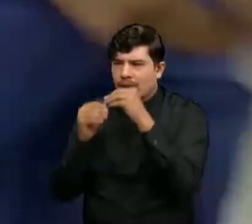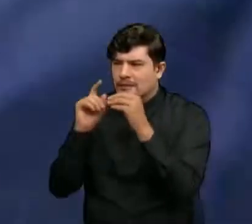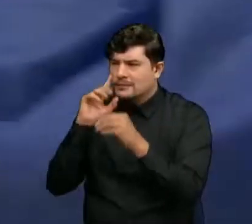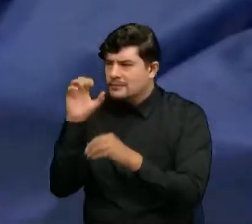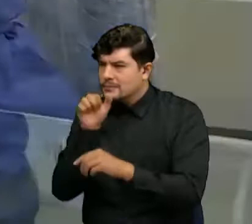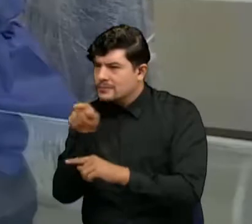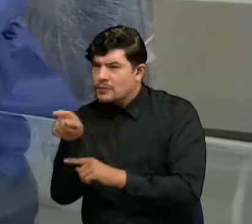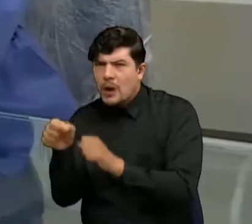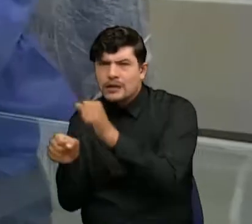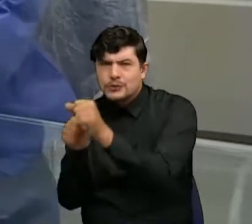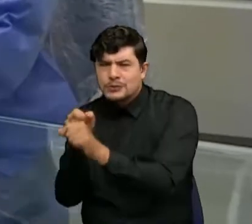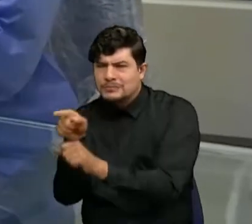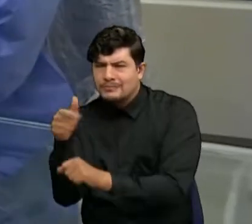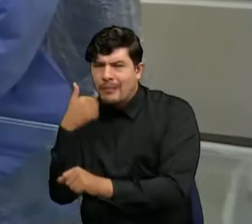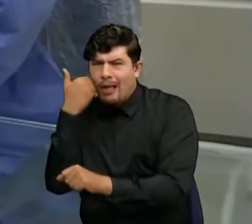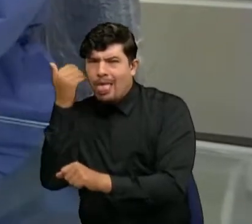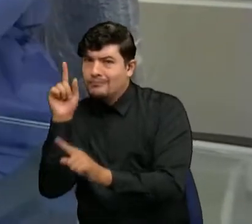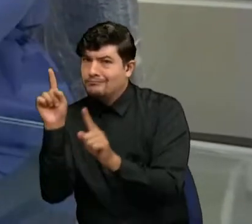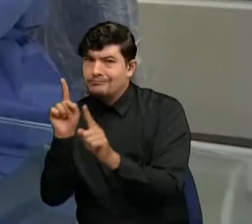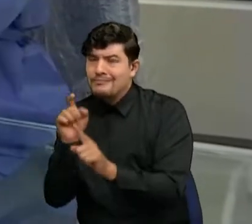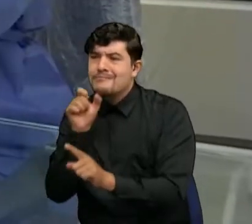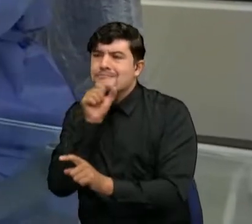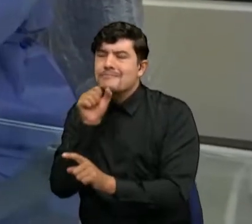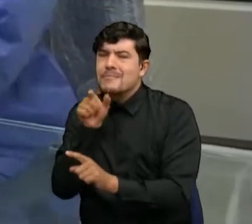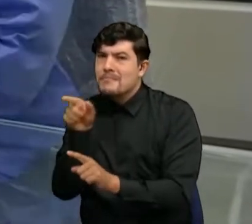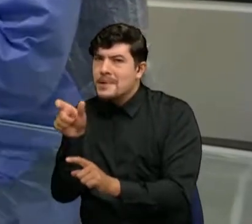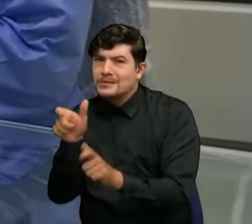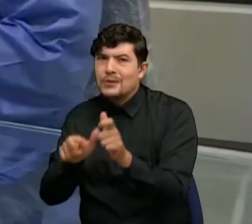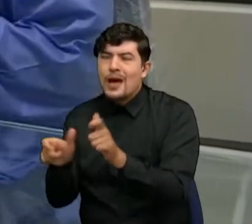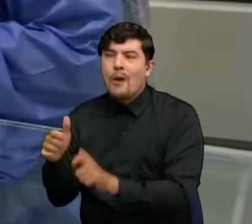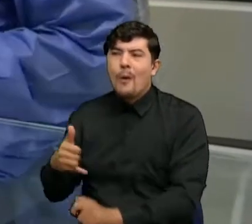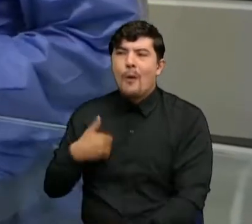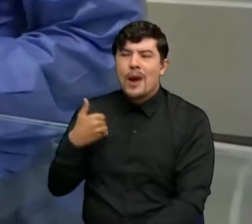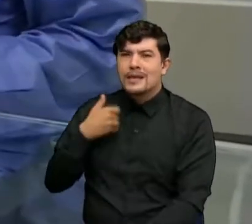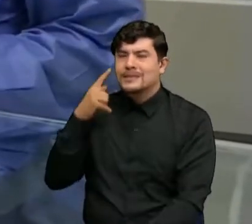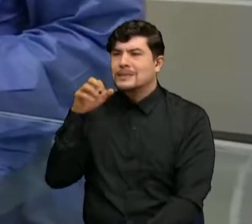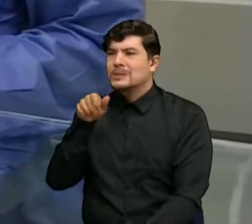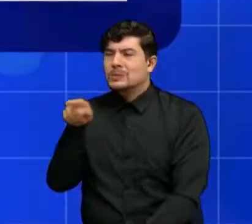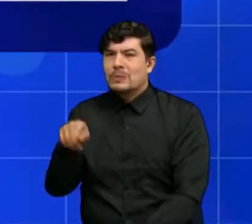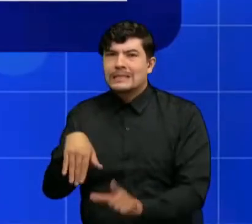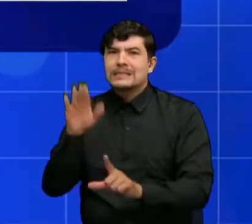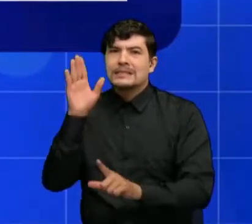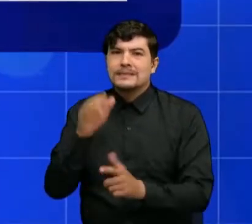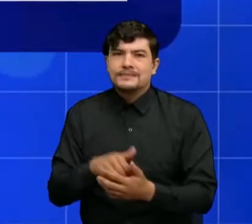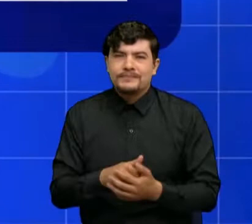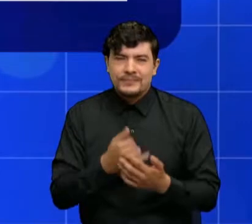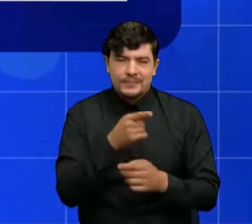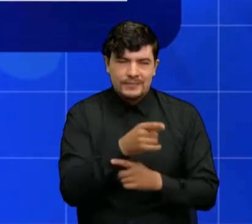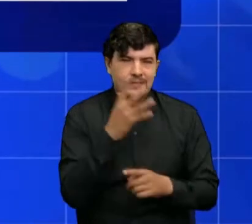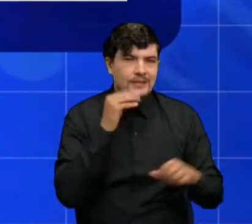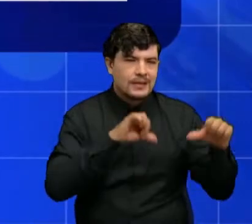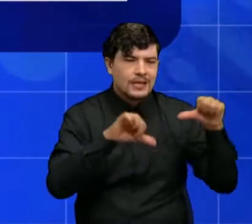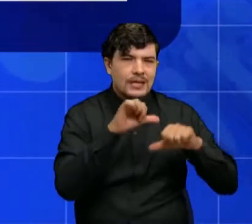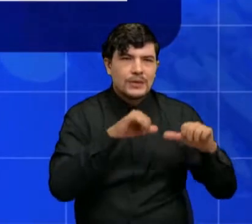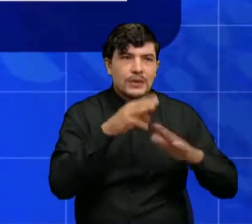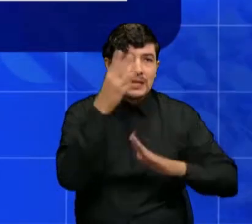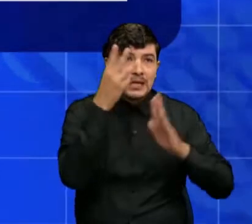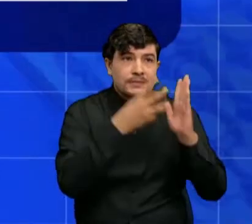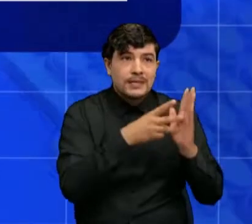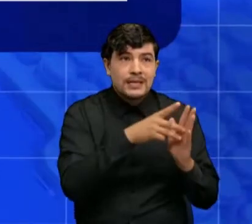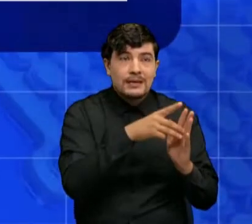más jóvenes. En el laboratorio de la Fundación Cardiovascular de Colombia se procesaron un total de 1.464 pruebas, de las